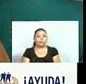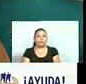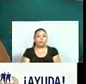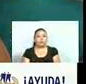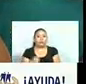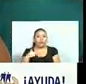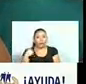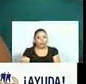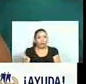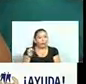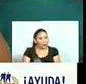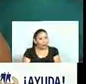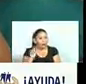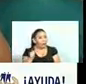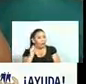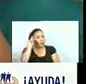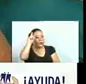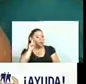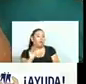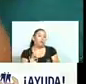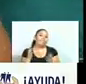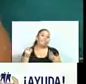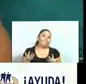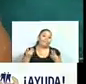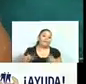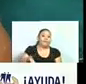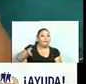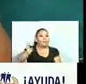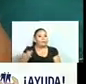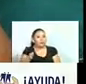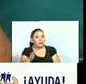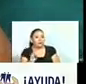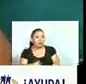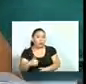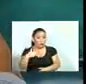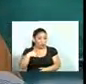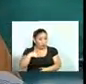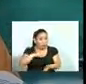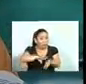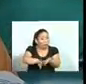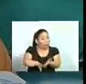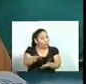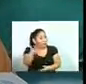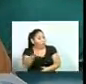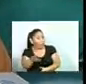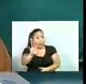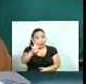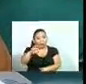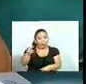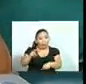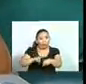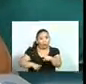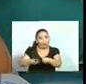venido, primero Dios te haga transporte ya. Casi invertí a 40 dólares para que me vengan a dejar hasta acá.